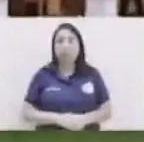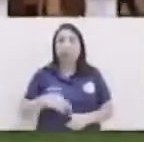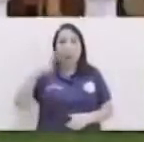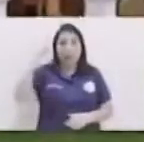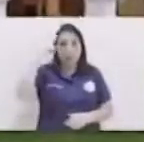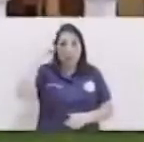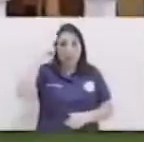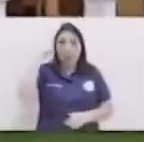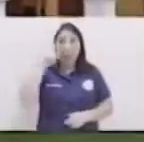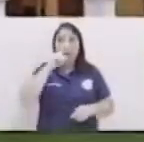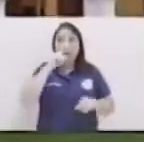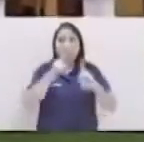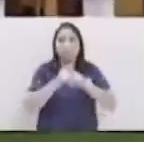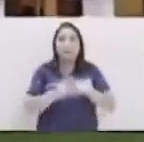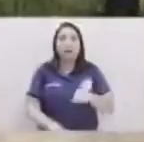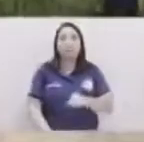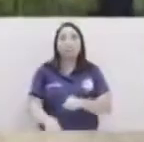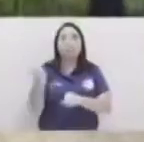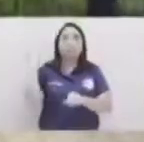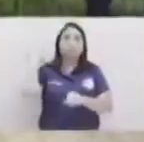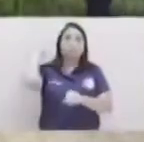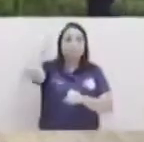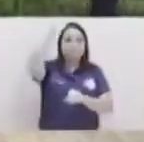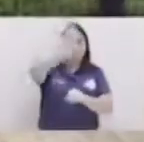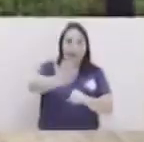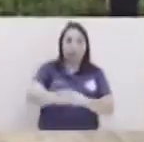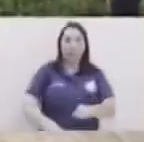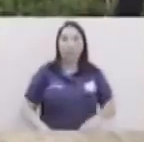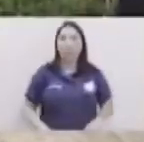Recuérdate que tu mano sale detrás de la cabeza.